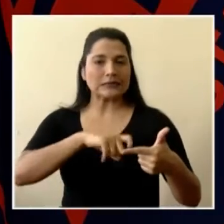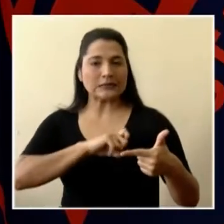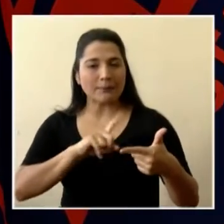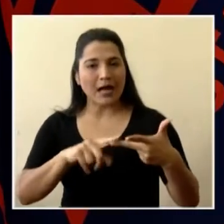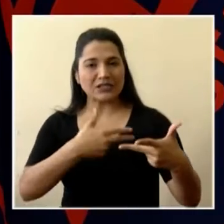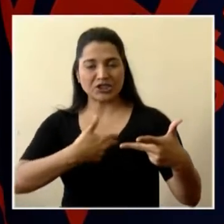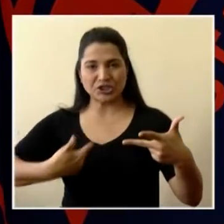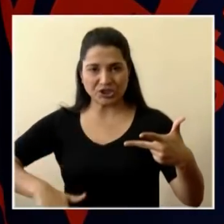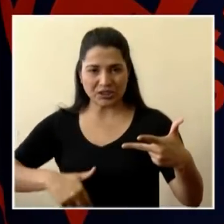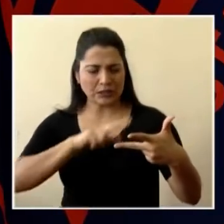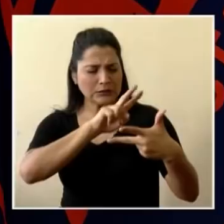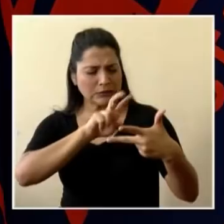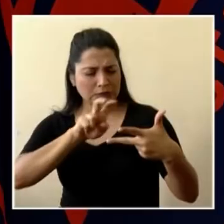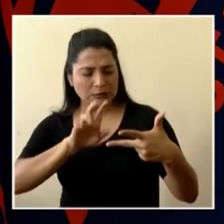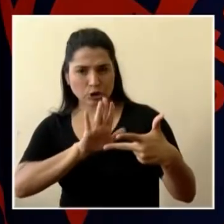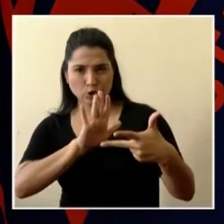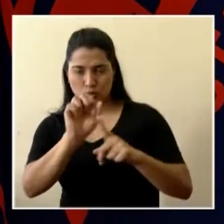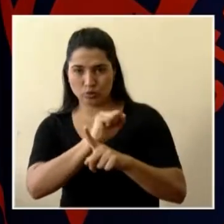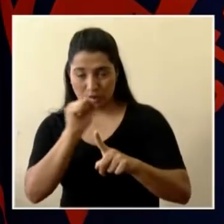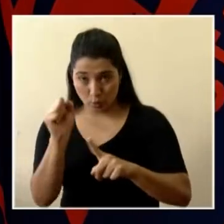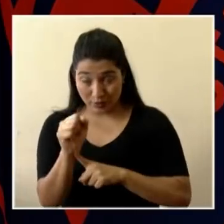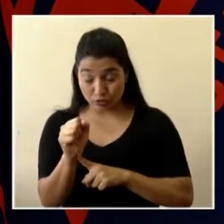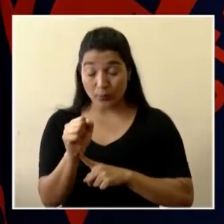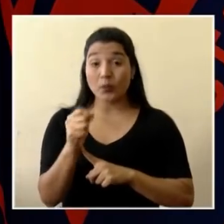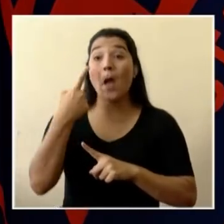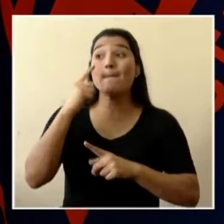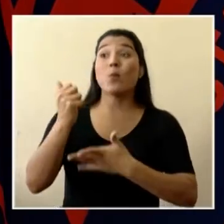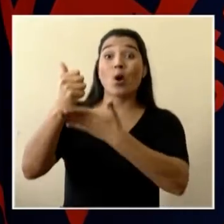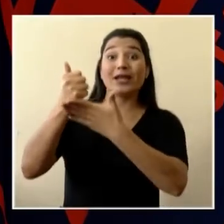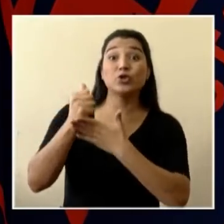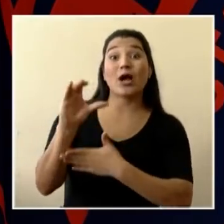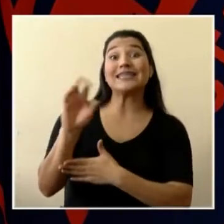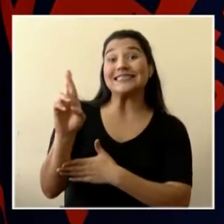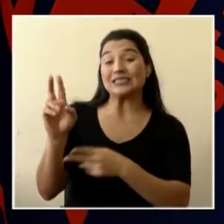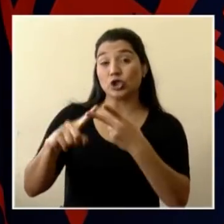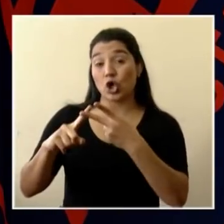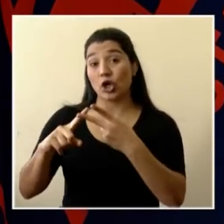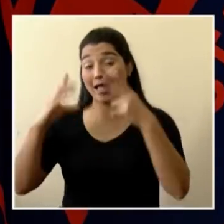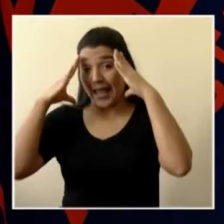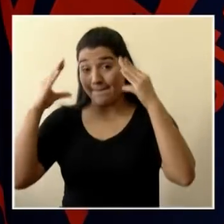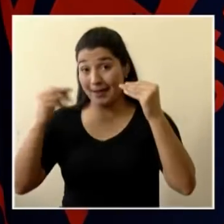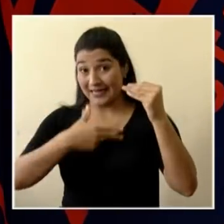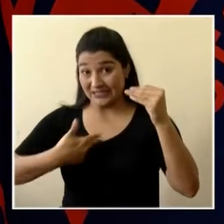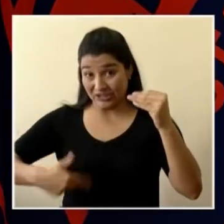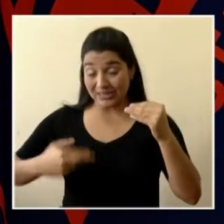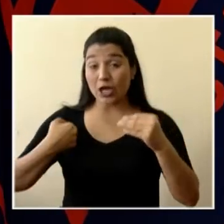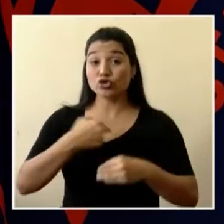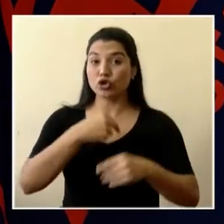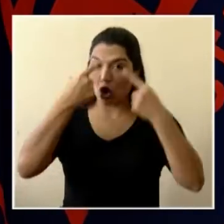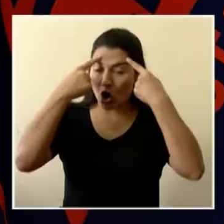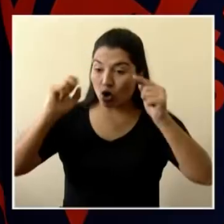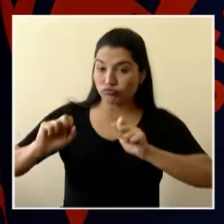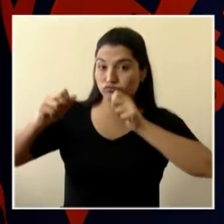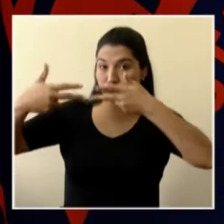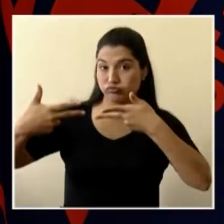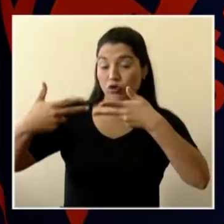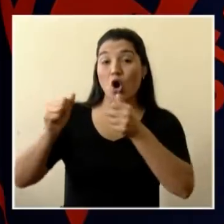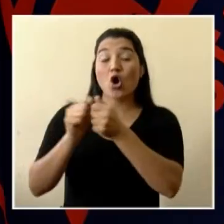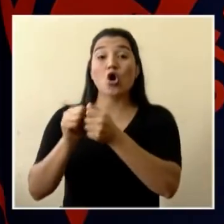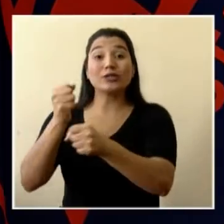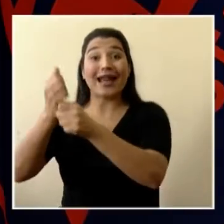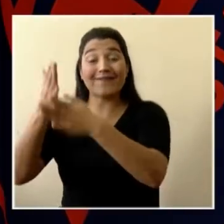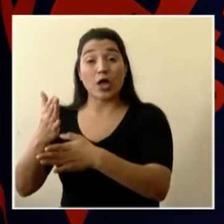China. Conseguimos, gracias a la intervención de la Cancillería y la Embajada de China, una teleconferencia con personal de Shanghái